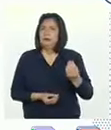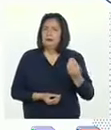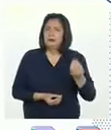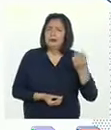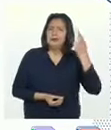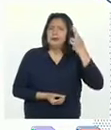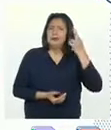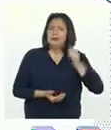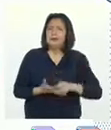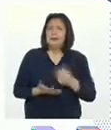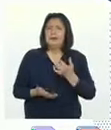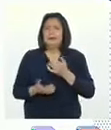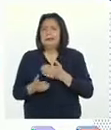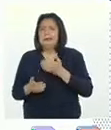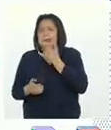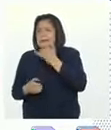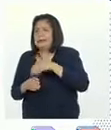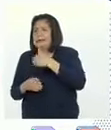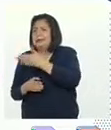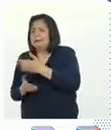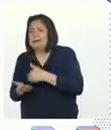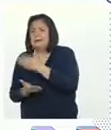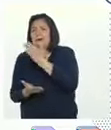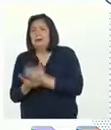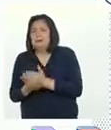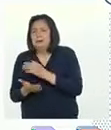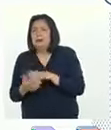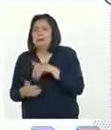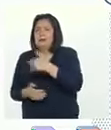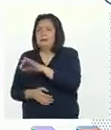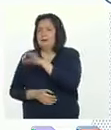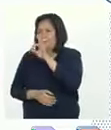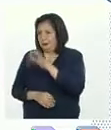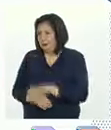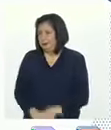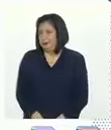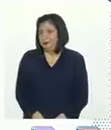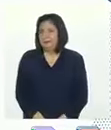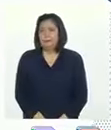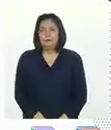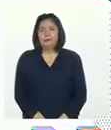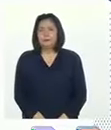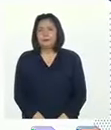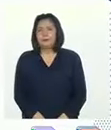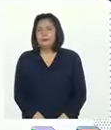y consecuencias que tienen los problemas que hemos identificado.